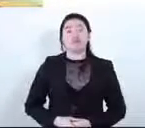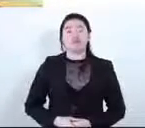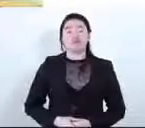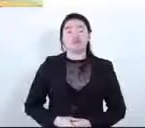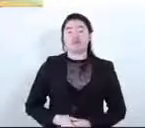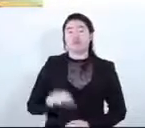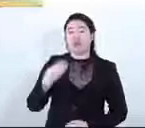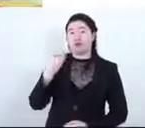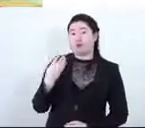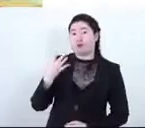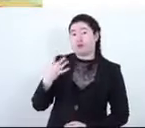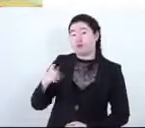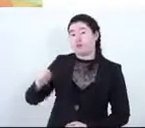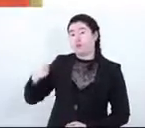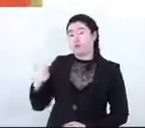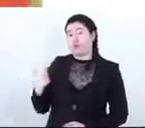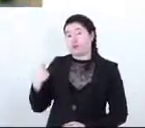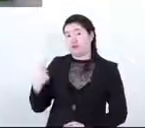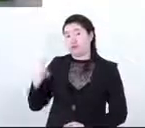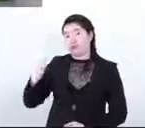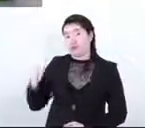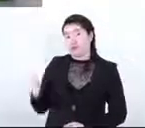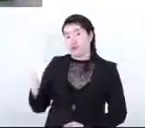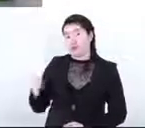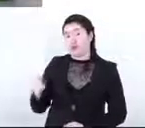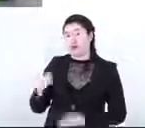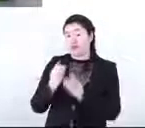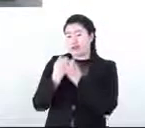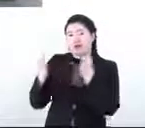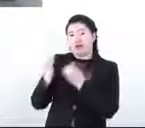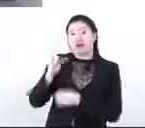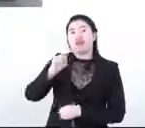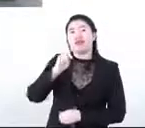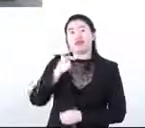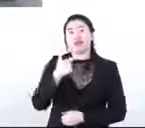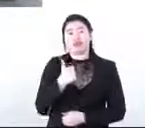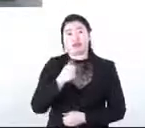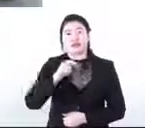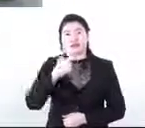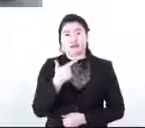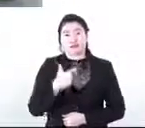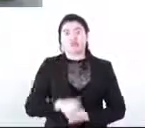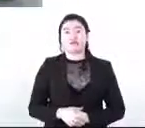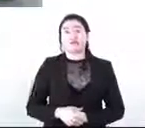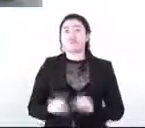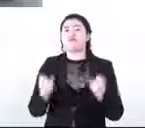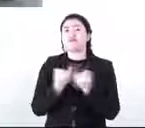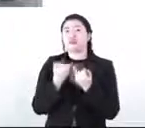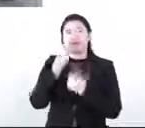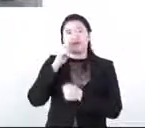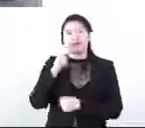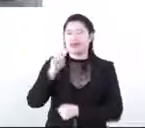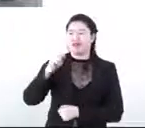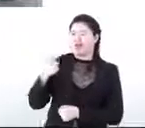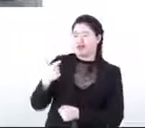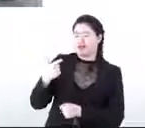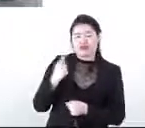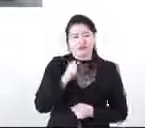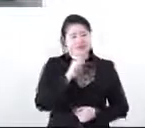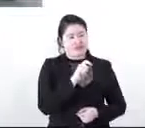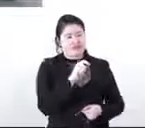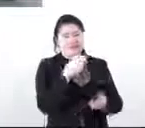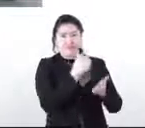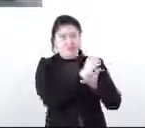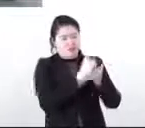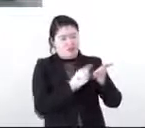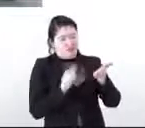4.1.9, traves T7, T1 y T6, evidencia que el número de pernos Nelson en la trave T7 no coincide con lo indicado en los